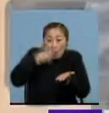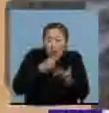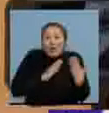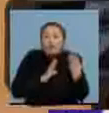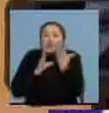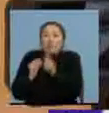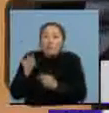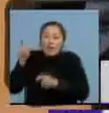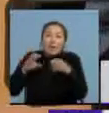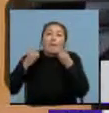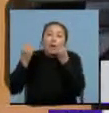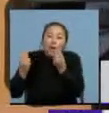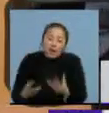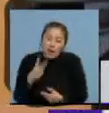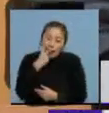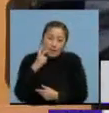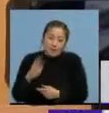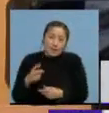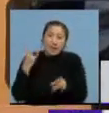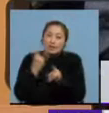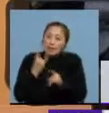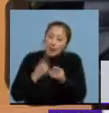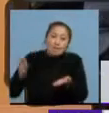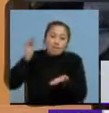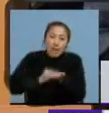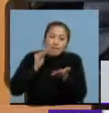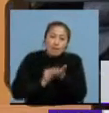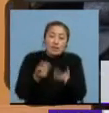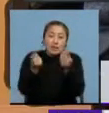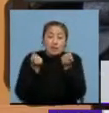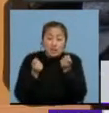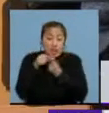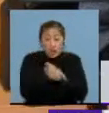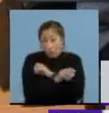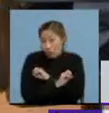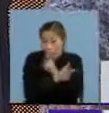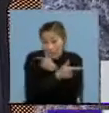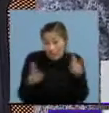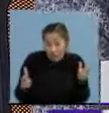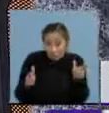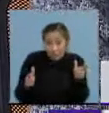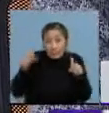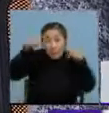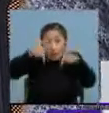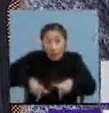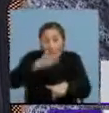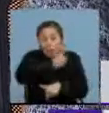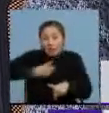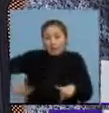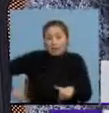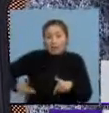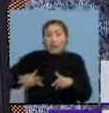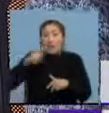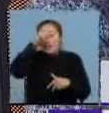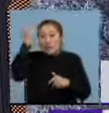y para poder tener energía que la demanda siempre va creciendo eso no se hizo como correspondía y hoy el estado nacional ha determinado